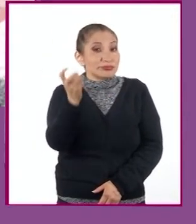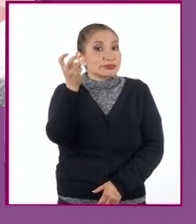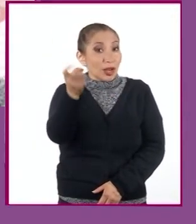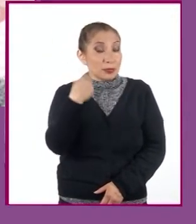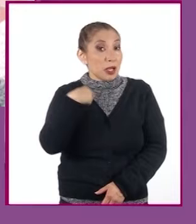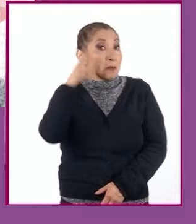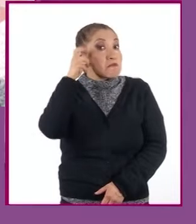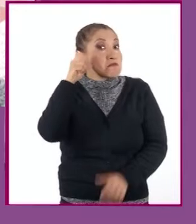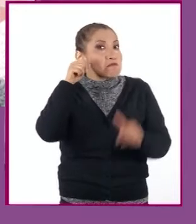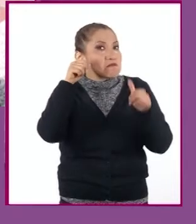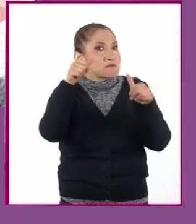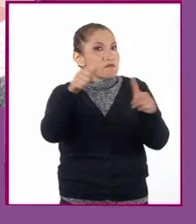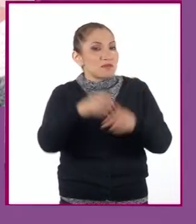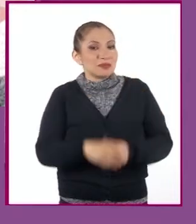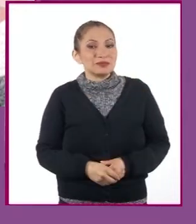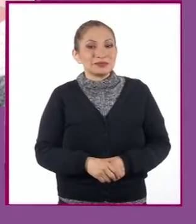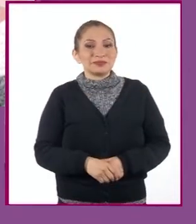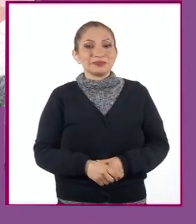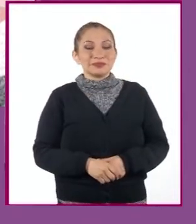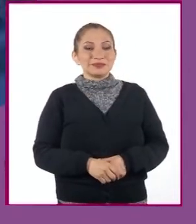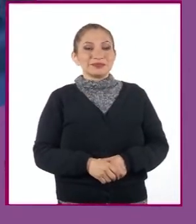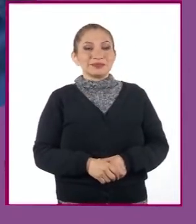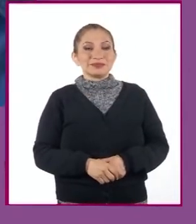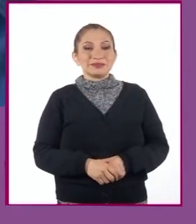también escuchen con atención.